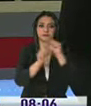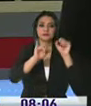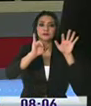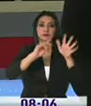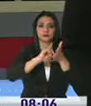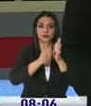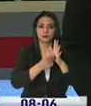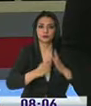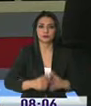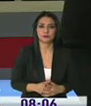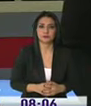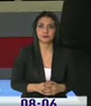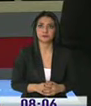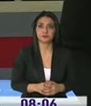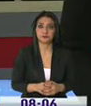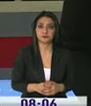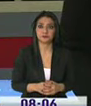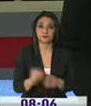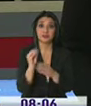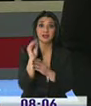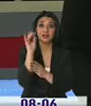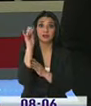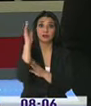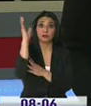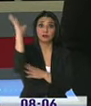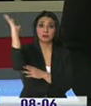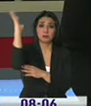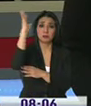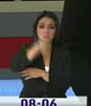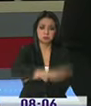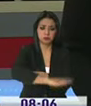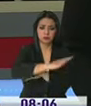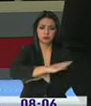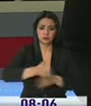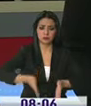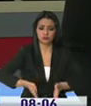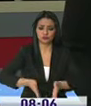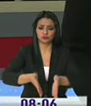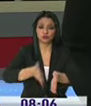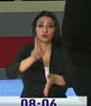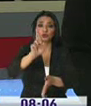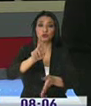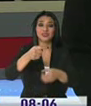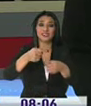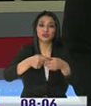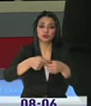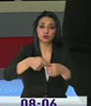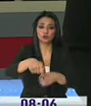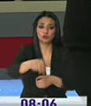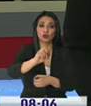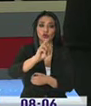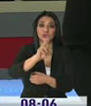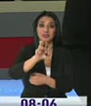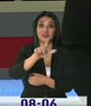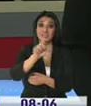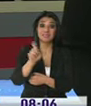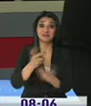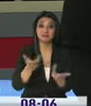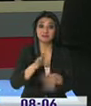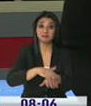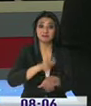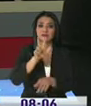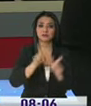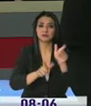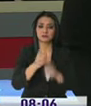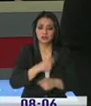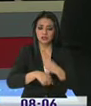8:06 y la precipitada caída de un árbol gigante sobre la avenida Teniente Hugo Ortiz en el sur de la capital dejó 3 personas heridas,